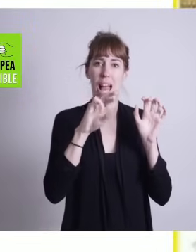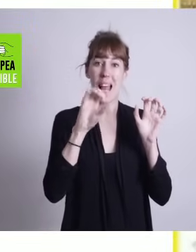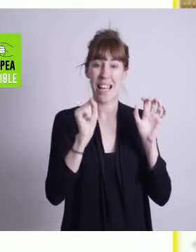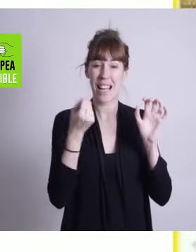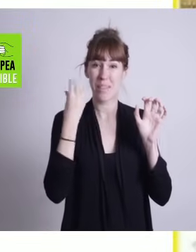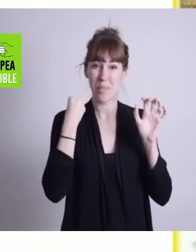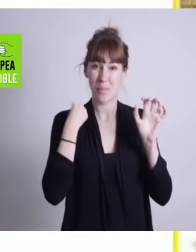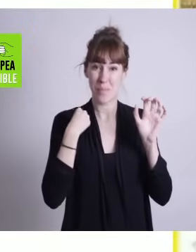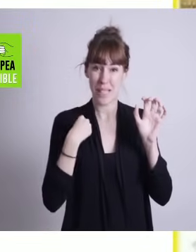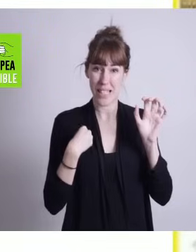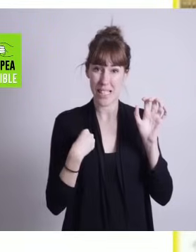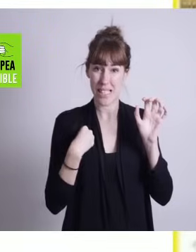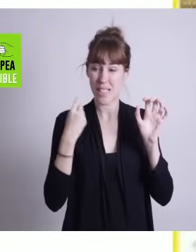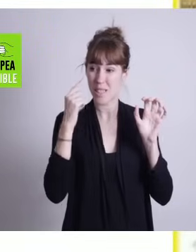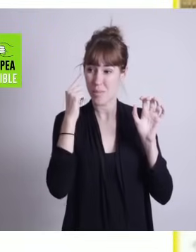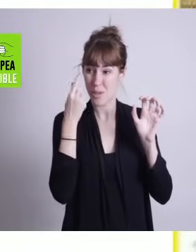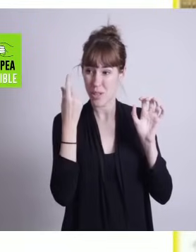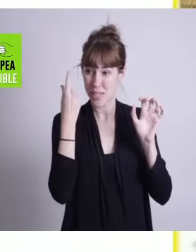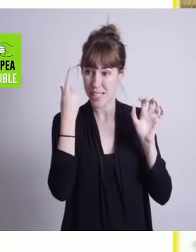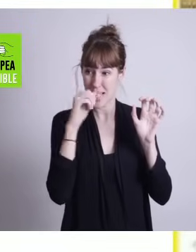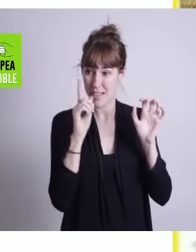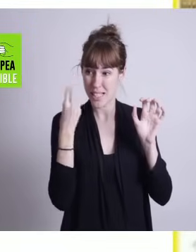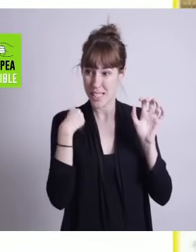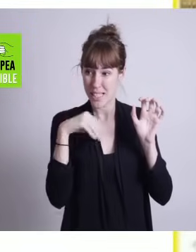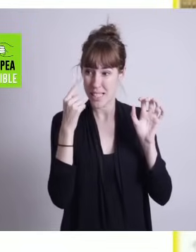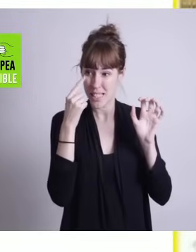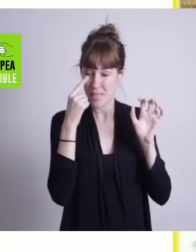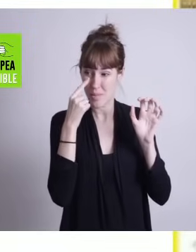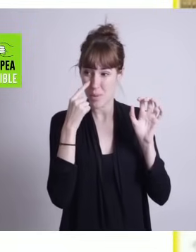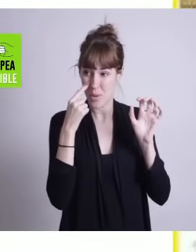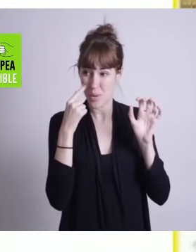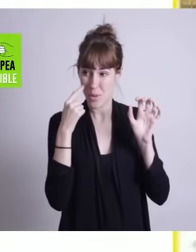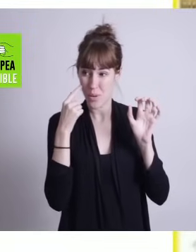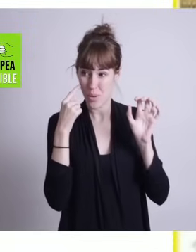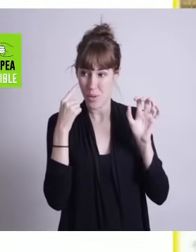esta línea vertical con este puntito externo, que es donde estaría enclavada esa glándula pituitaria.